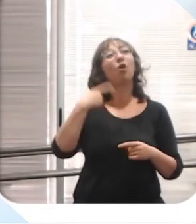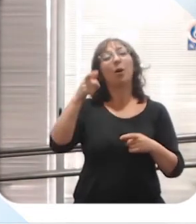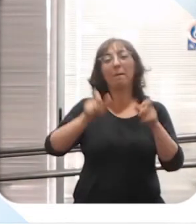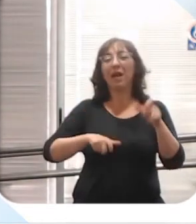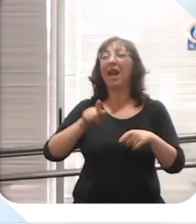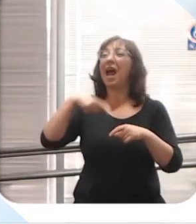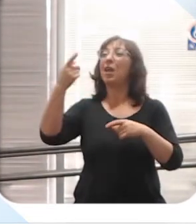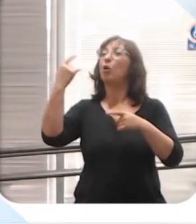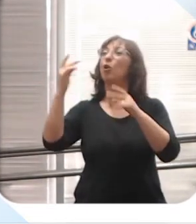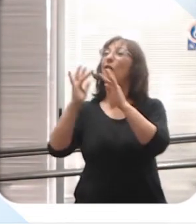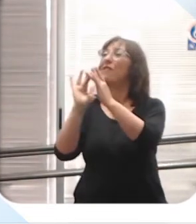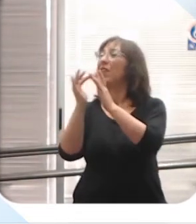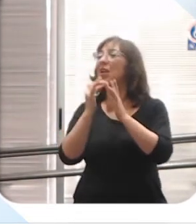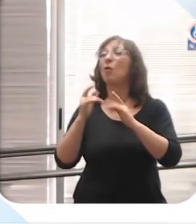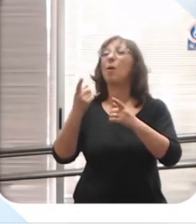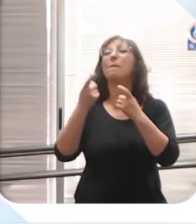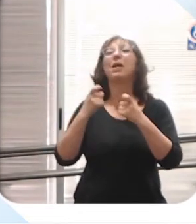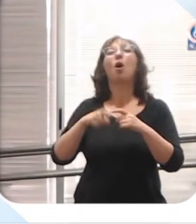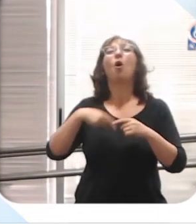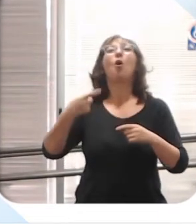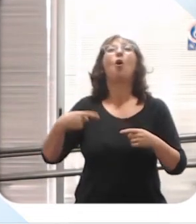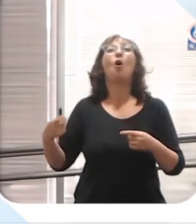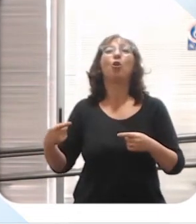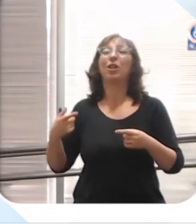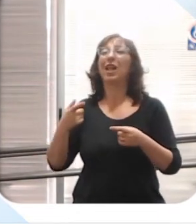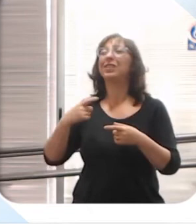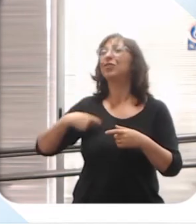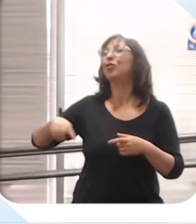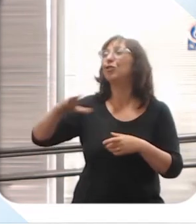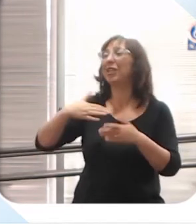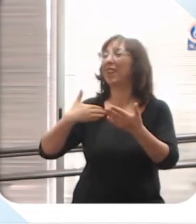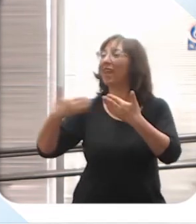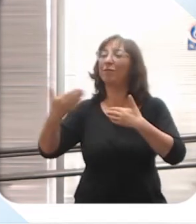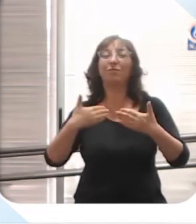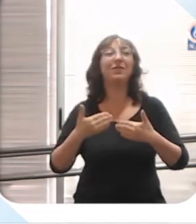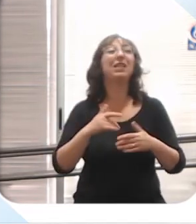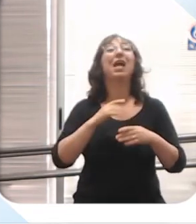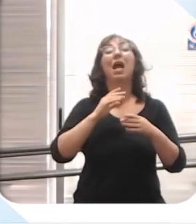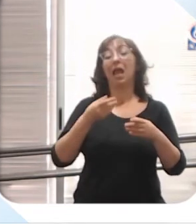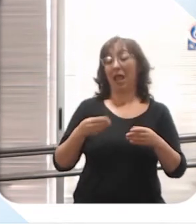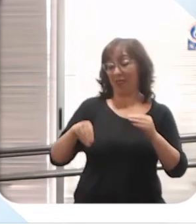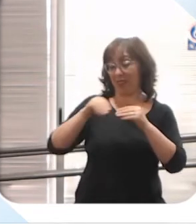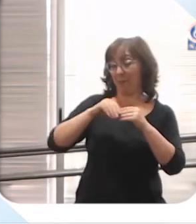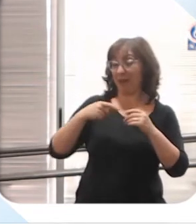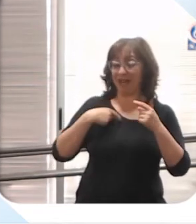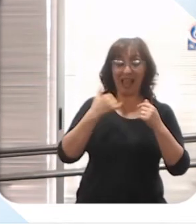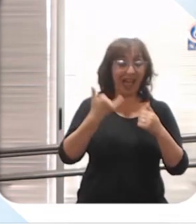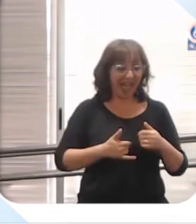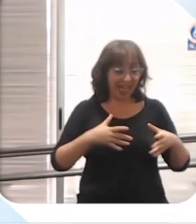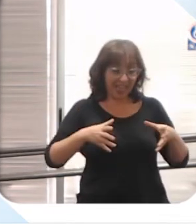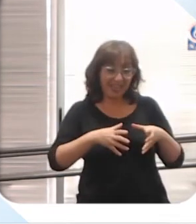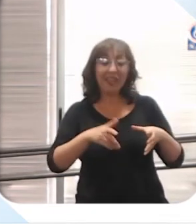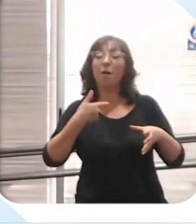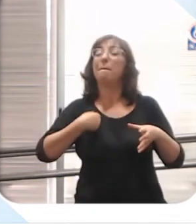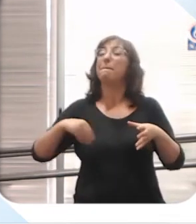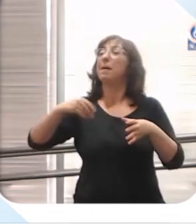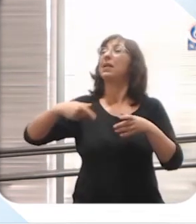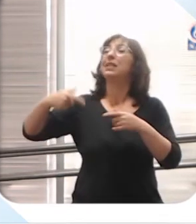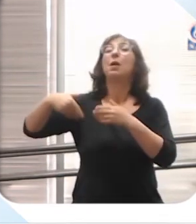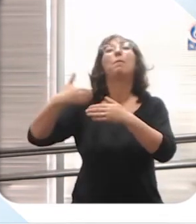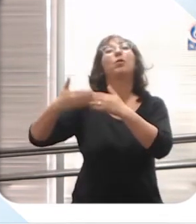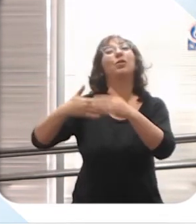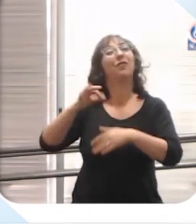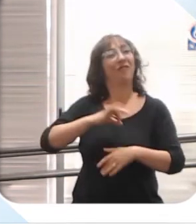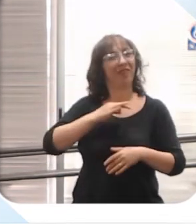generamos otros vínculos y necesitamos otras habilidades sociales. Además de las que vayamos teniendo, necesitamos, es un proceso de toda la vida,